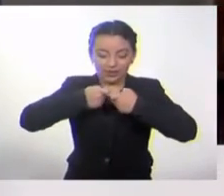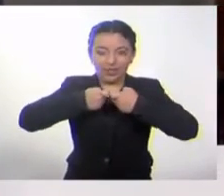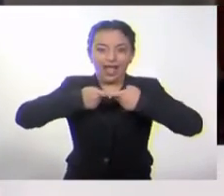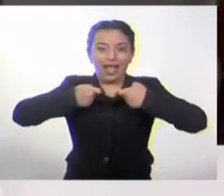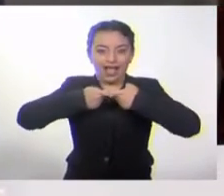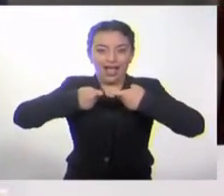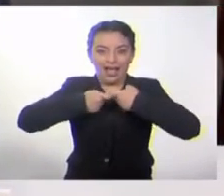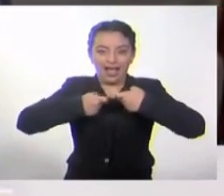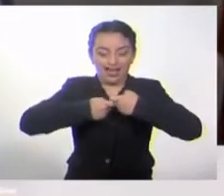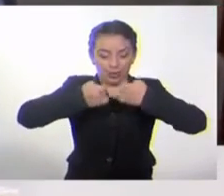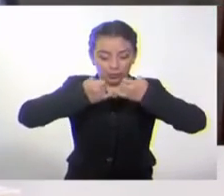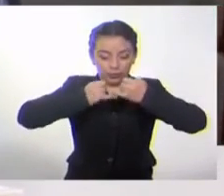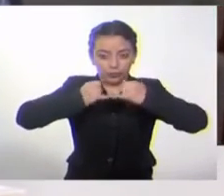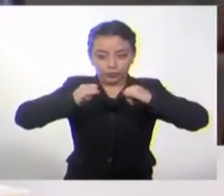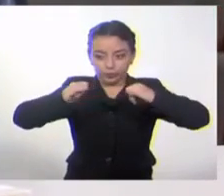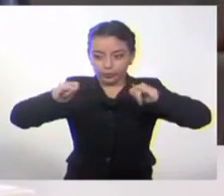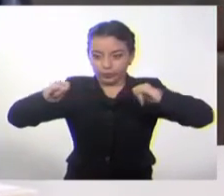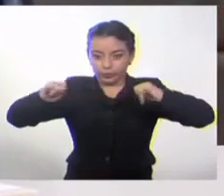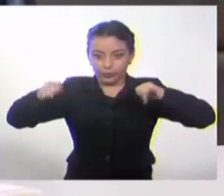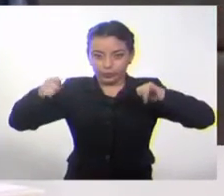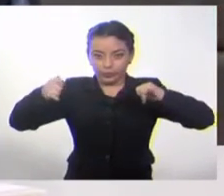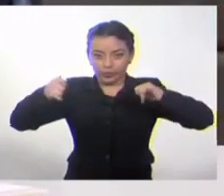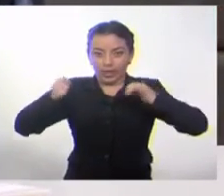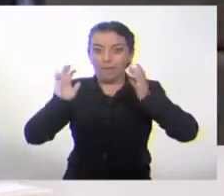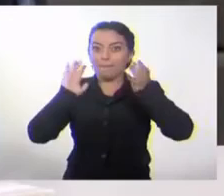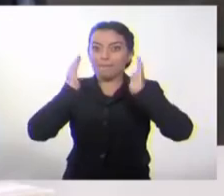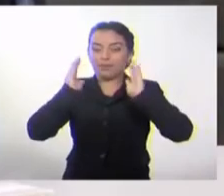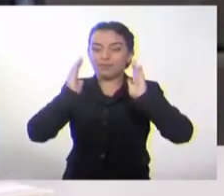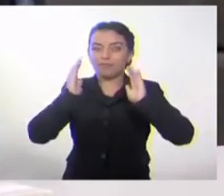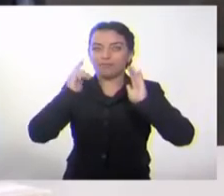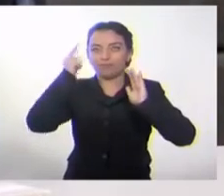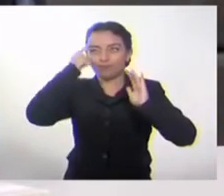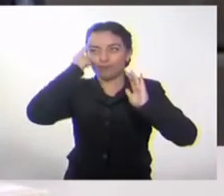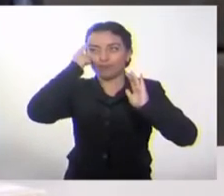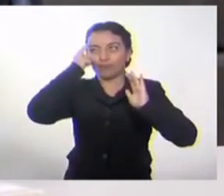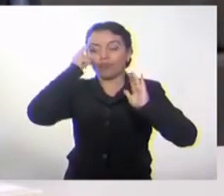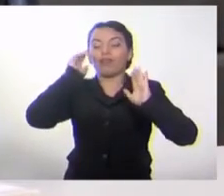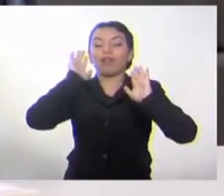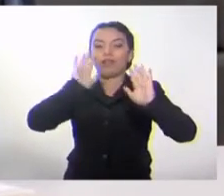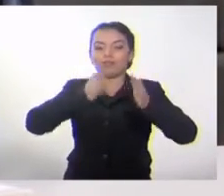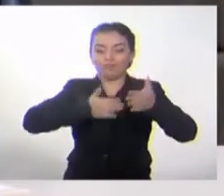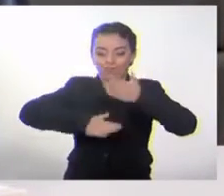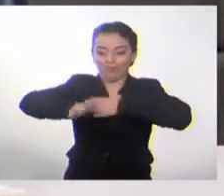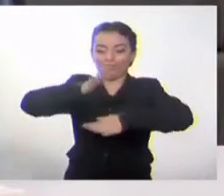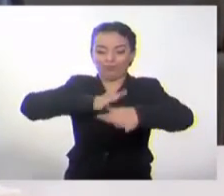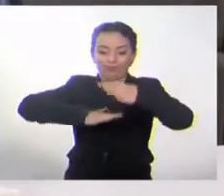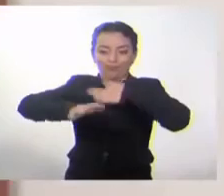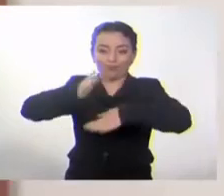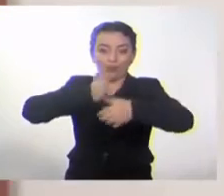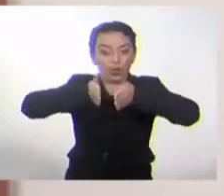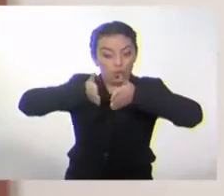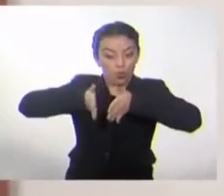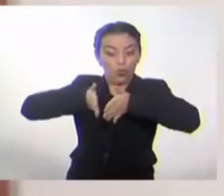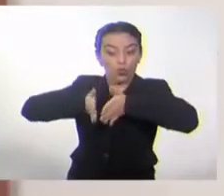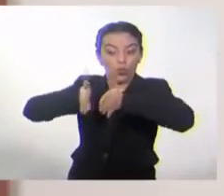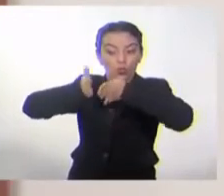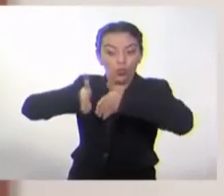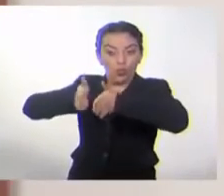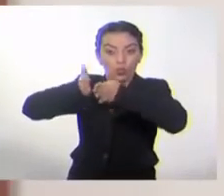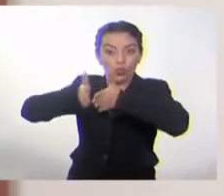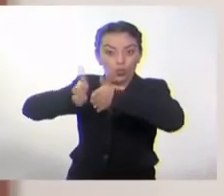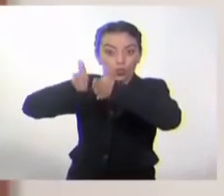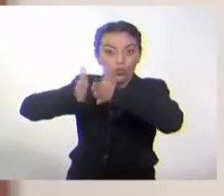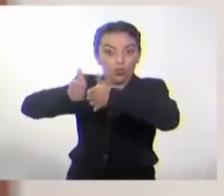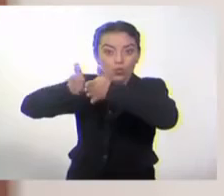agua. En el caso del circuito en serie, tenemos una única dirección por la cual fluye el agua. Por lo tanto,